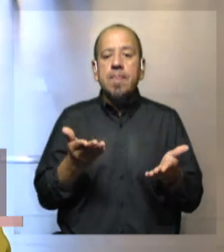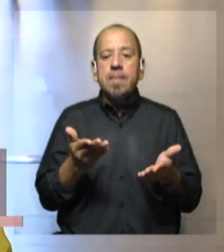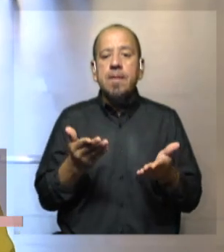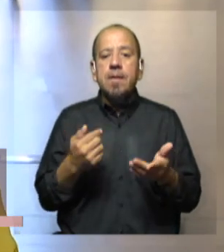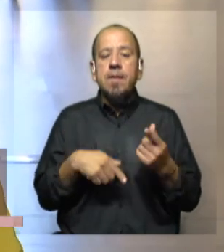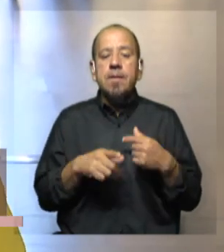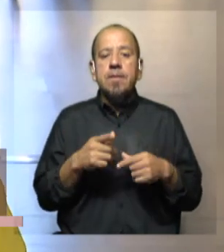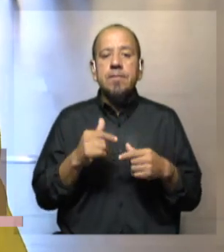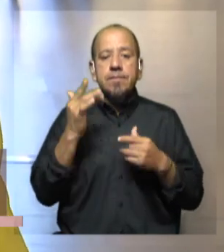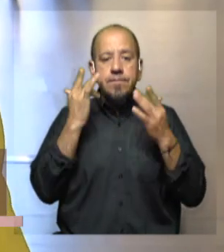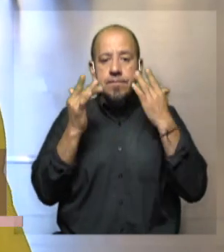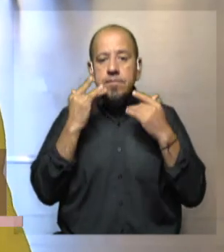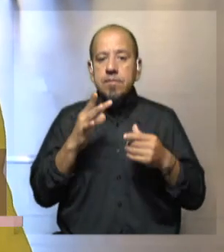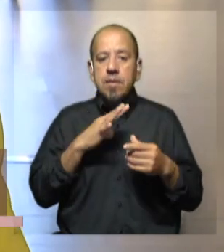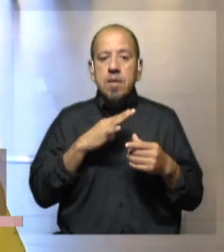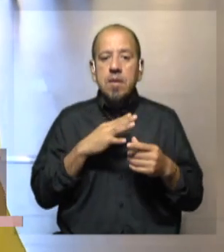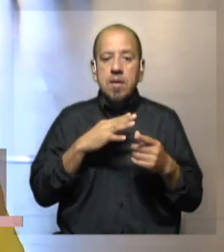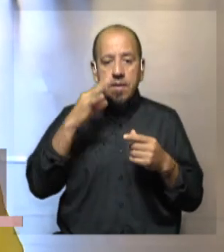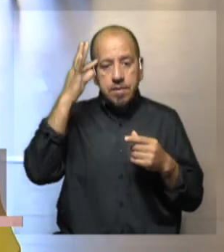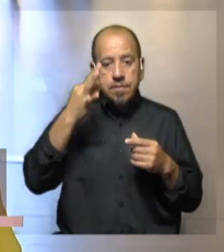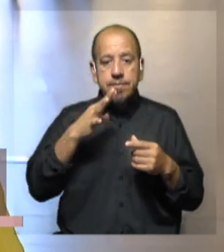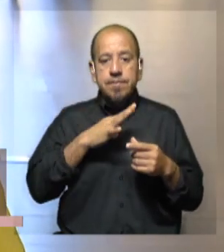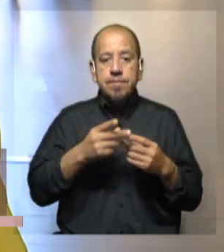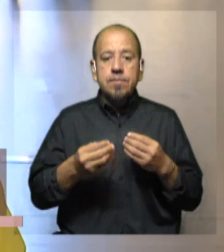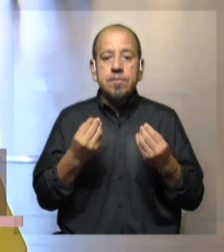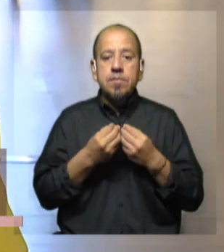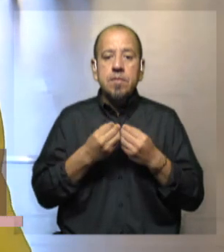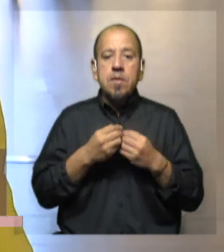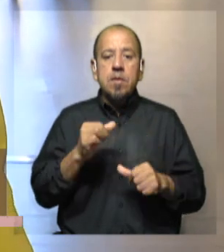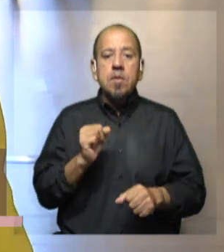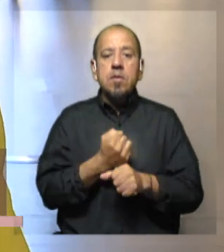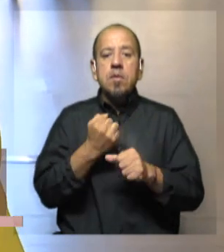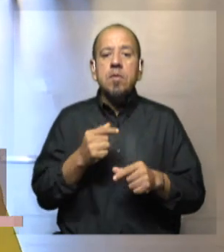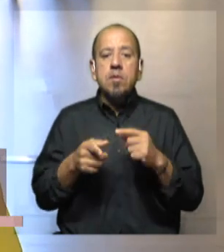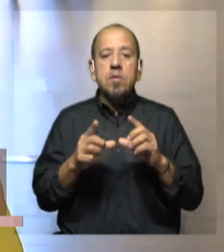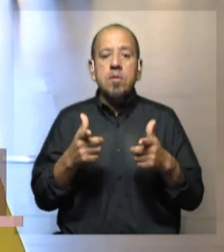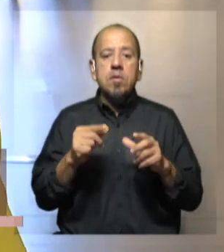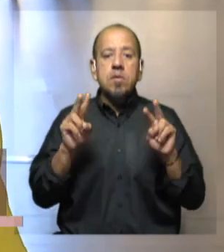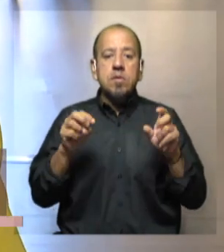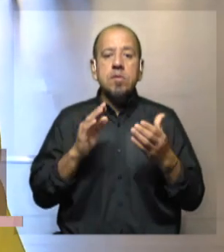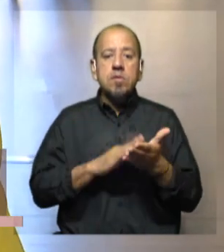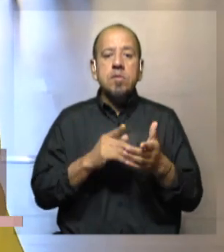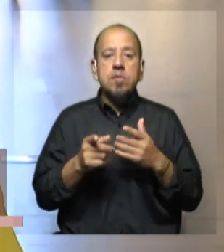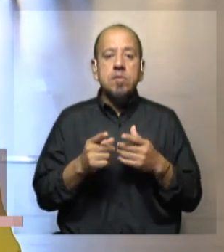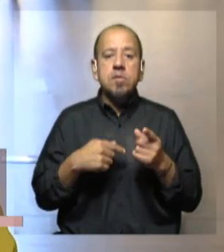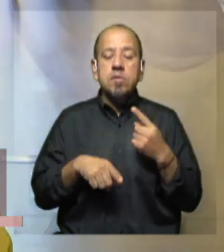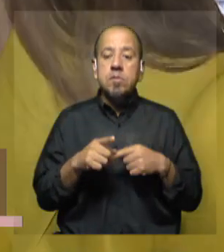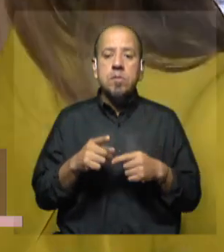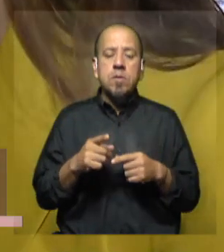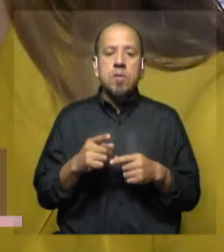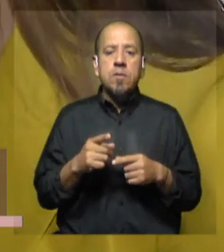instalaciones, arte digital. Realmente es muy variado, porque en realidad el Premio Nacional no tiene ni temática ni tampoco tiene un soporte